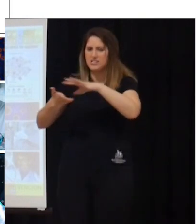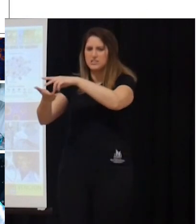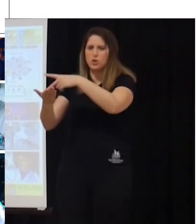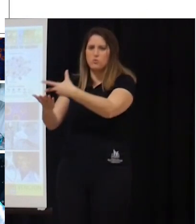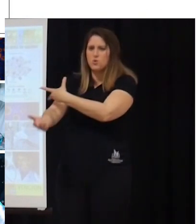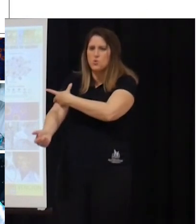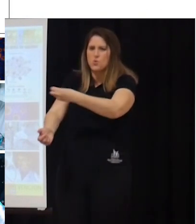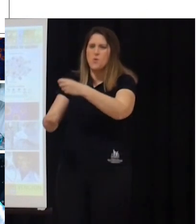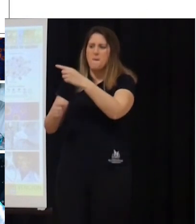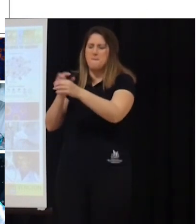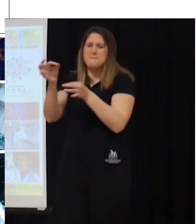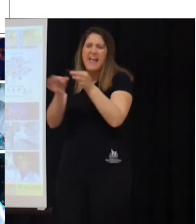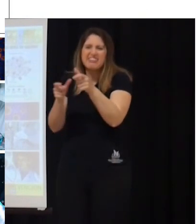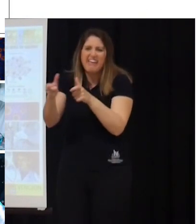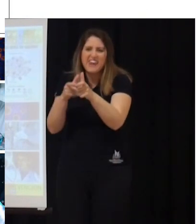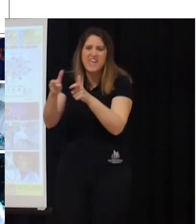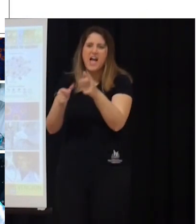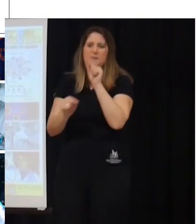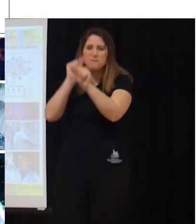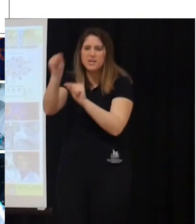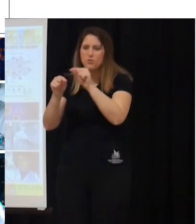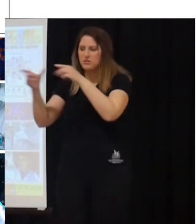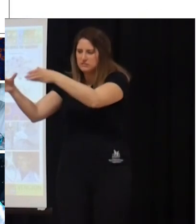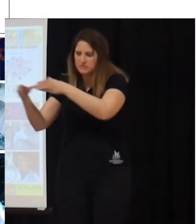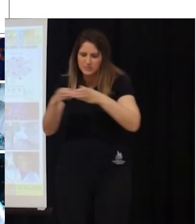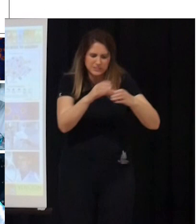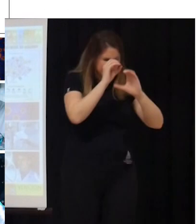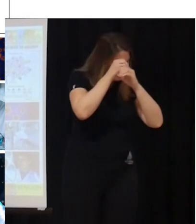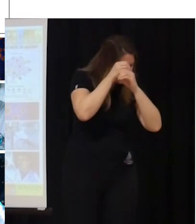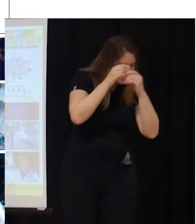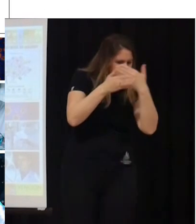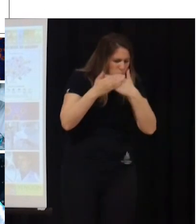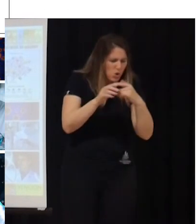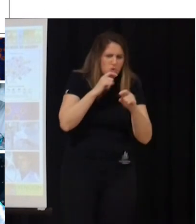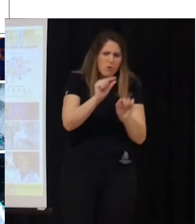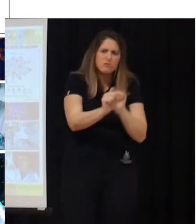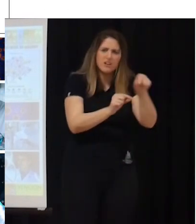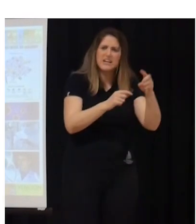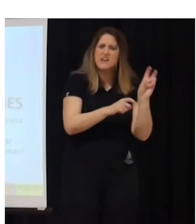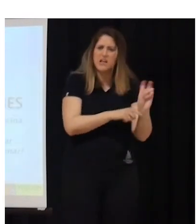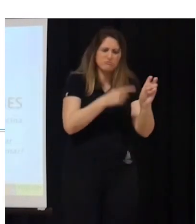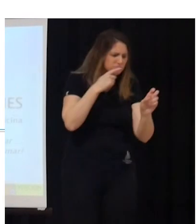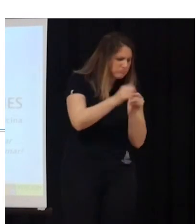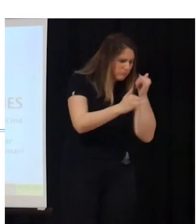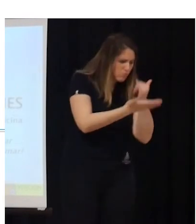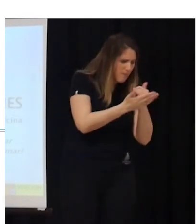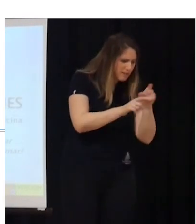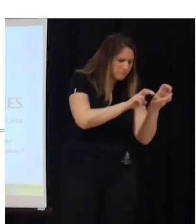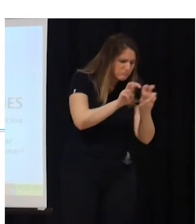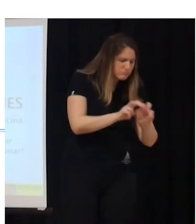biológicas, virus, bacterias, que llegan a la célula y que son capaces de modificar su ADN.